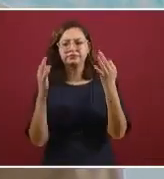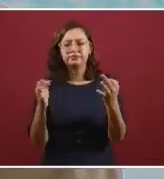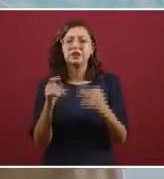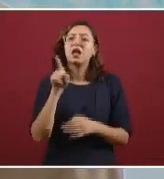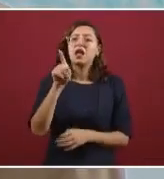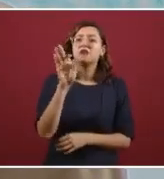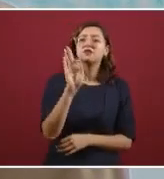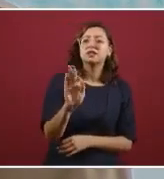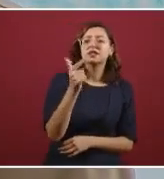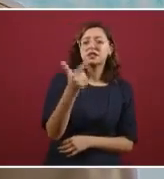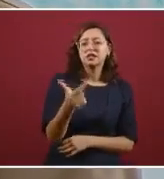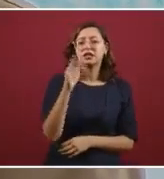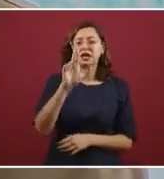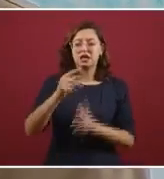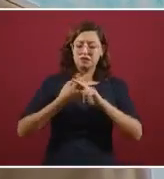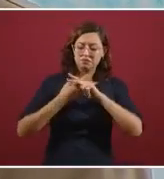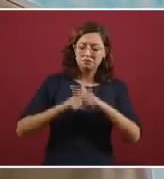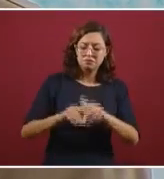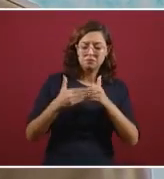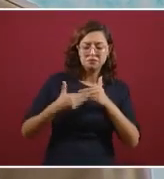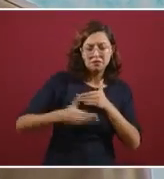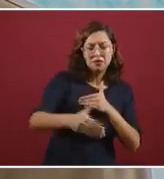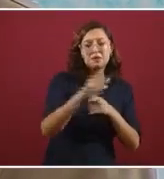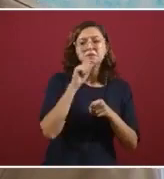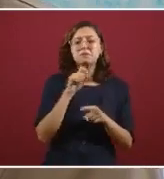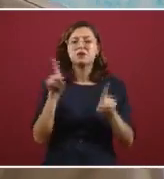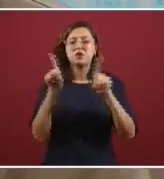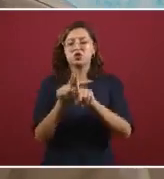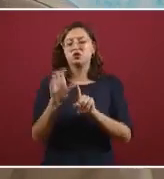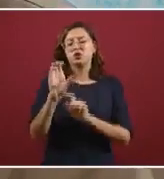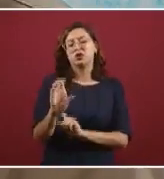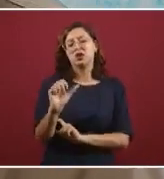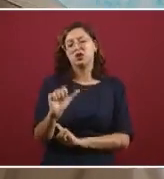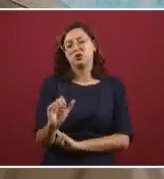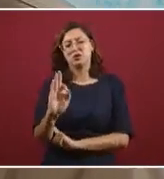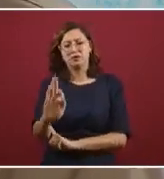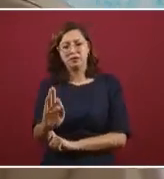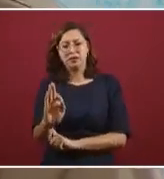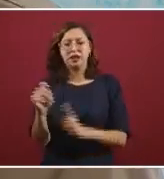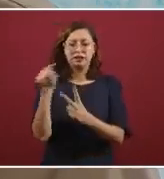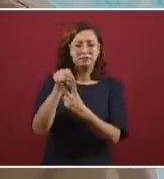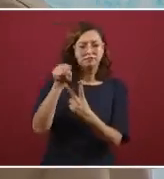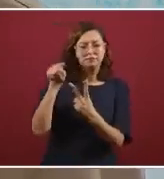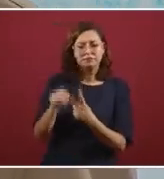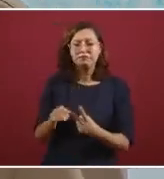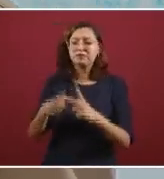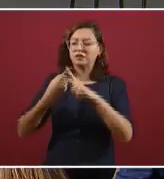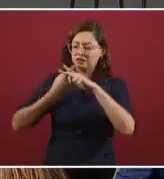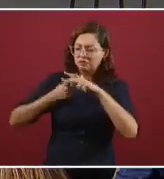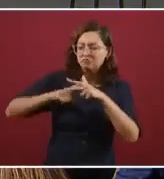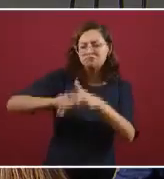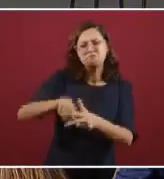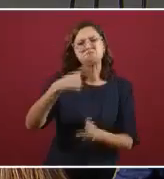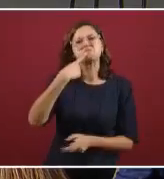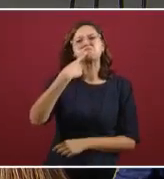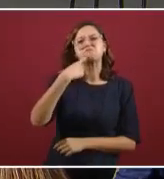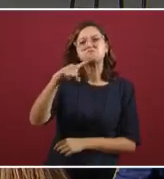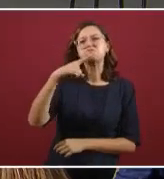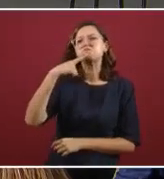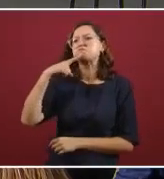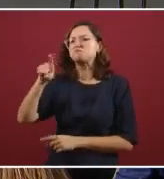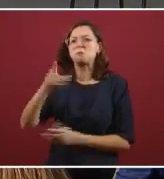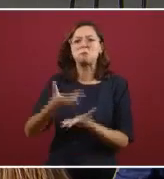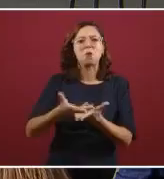Fiscalía General de la República y el Consejo de la Judicatura Federal los recursos legales